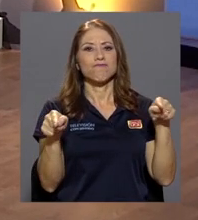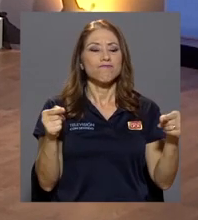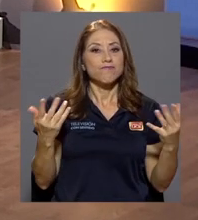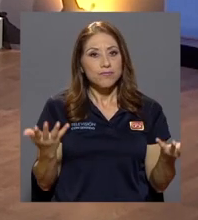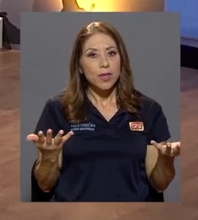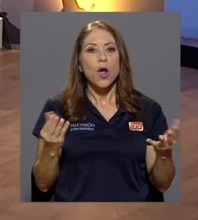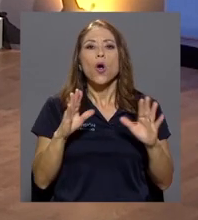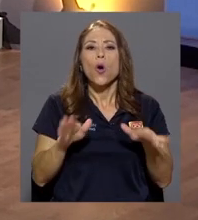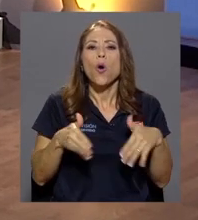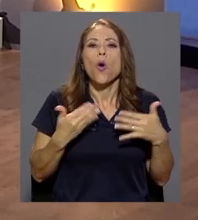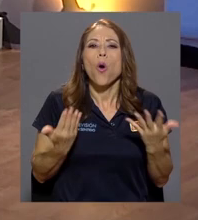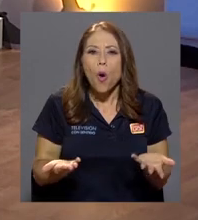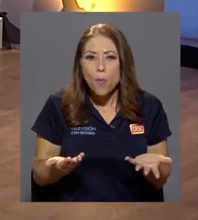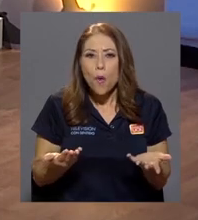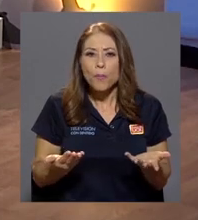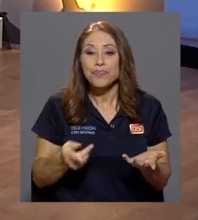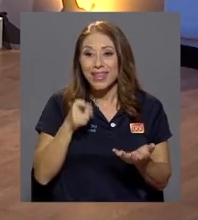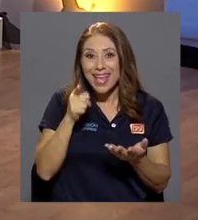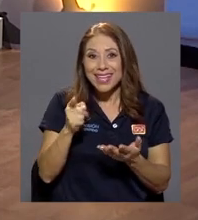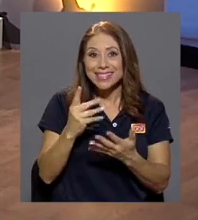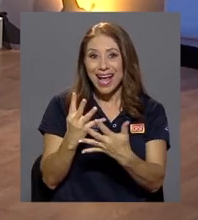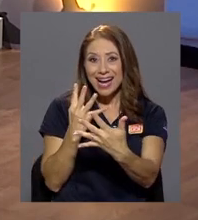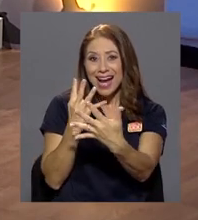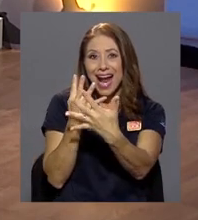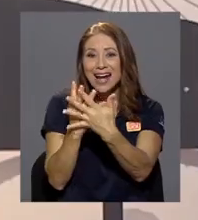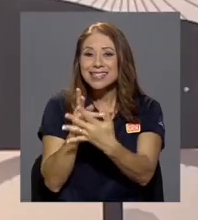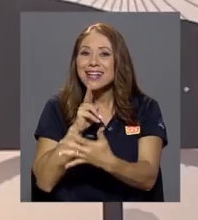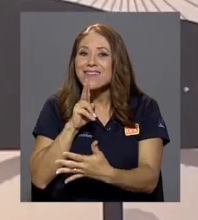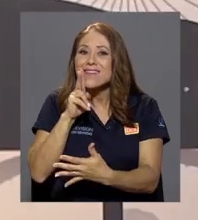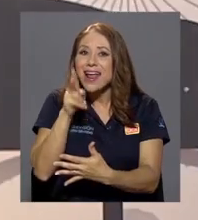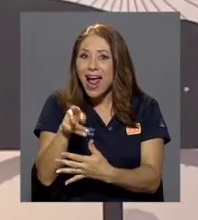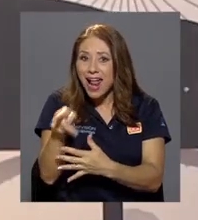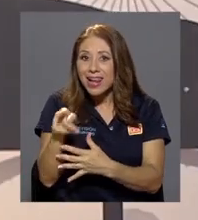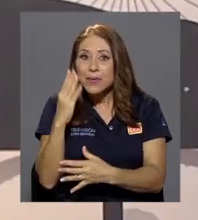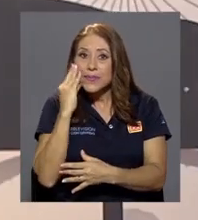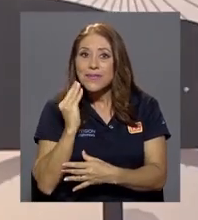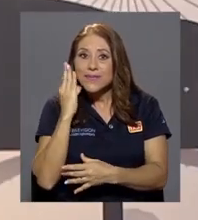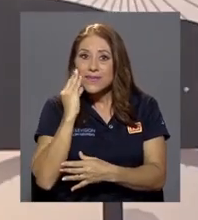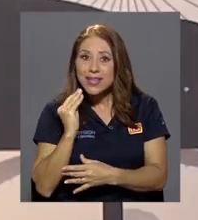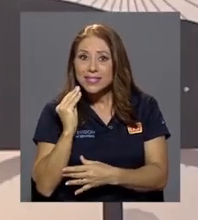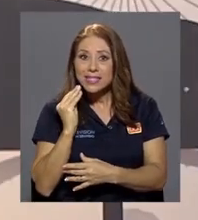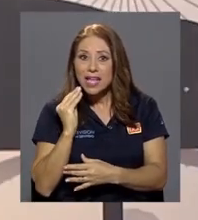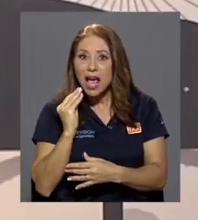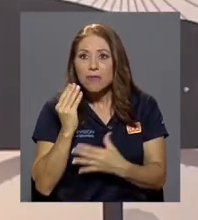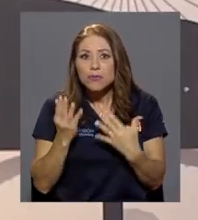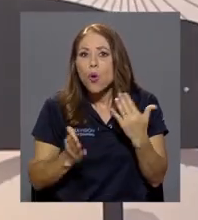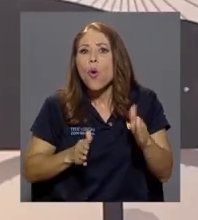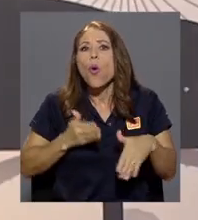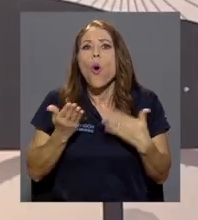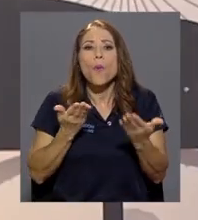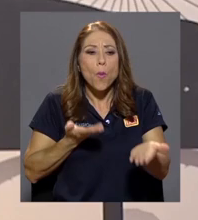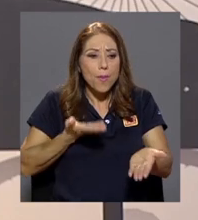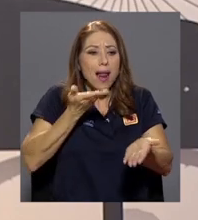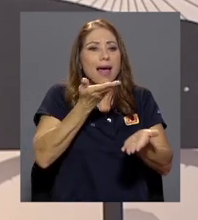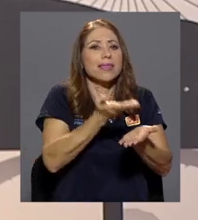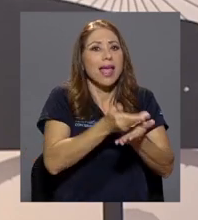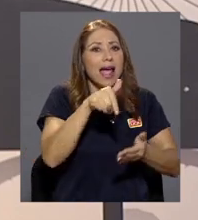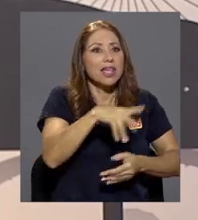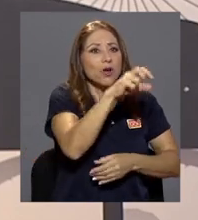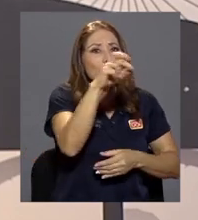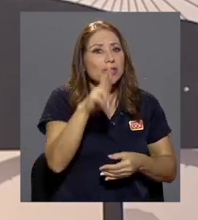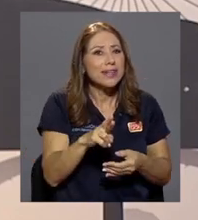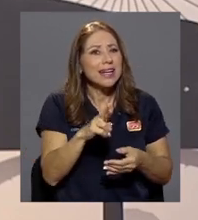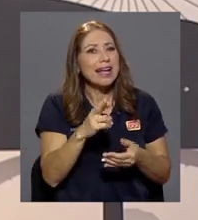modo la vivencia de sacarse el real plantea al menos en costa rica un escenario deficitario